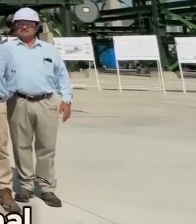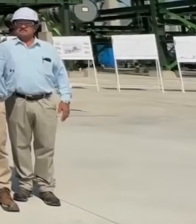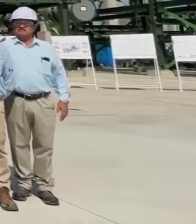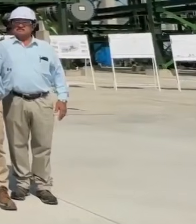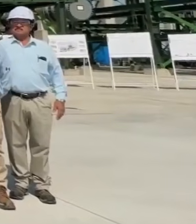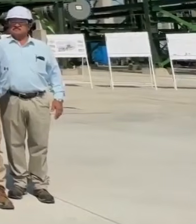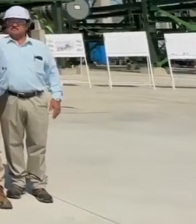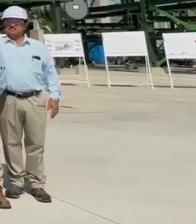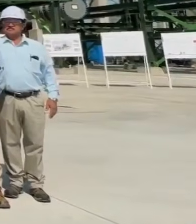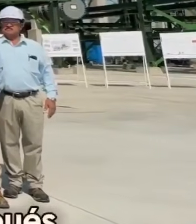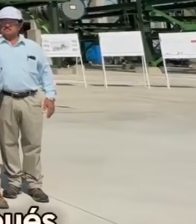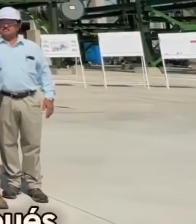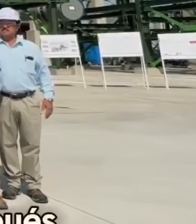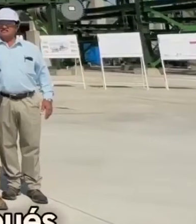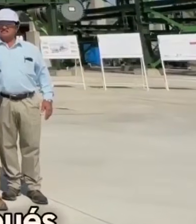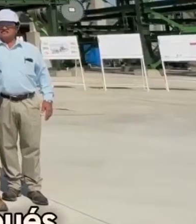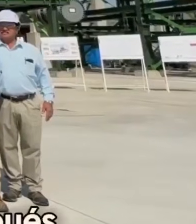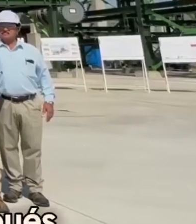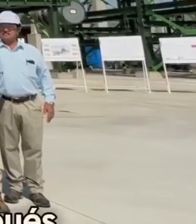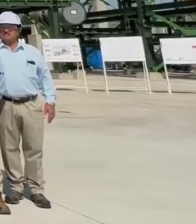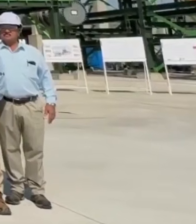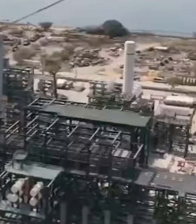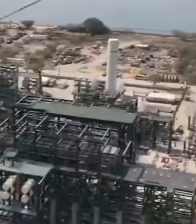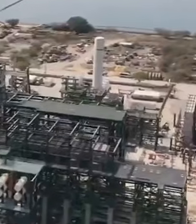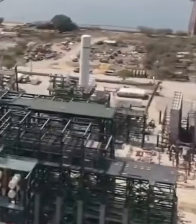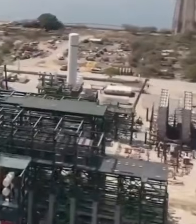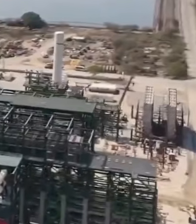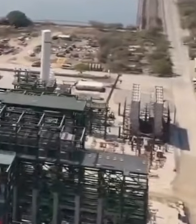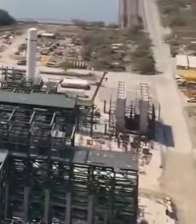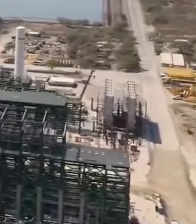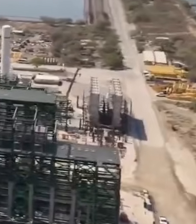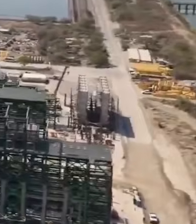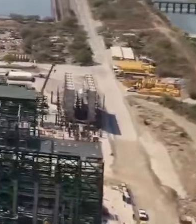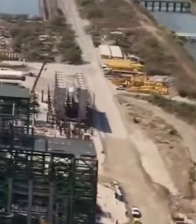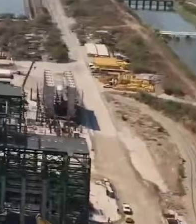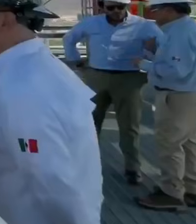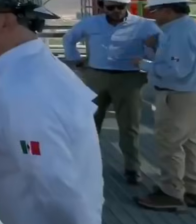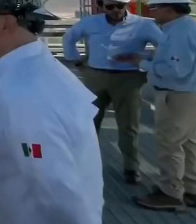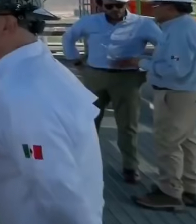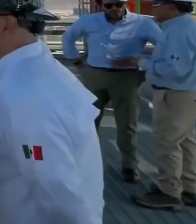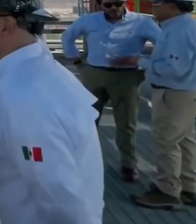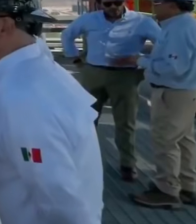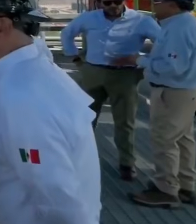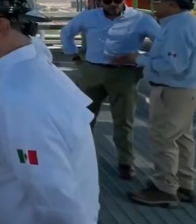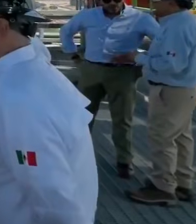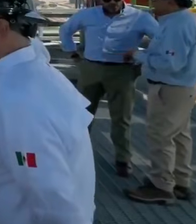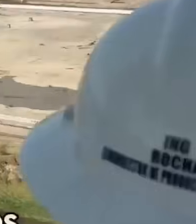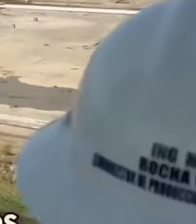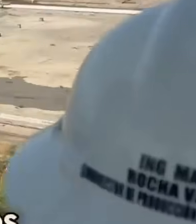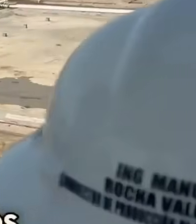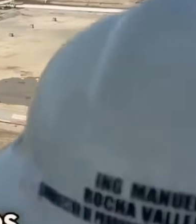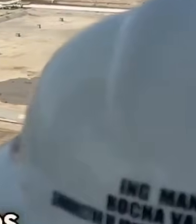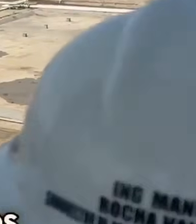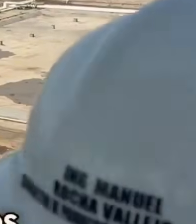realidad el producto final va a ser coque, que también lo vamos a utilizar después para producir fertilizantes. El tipo de gasolinas y